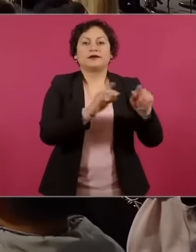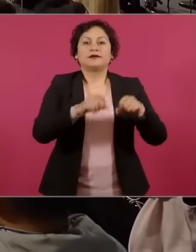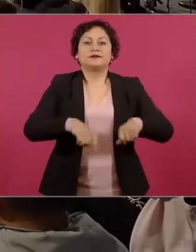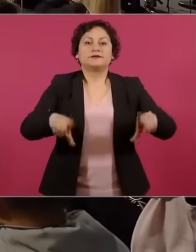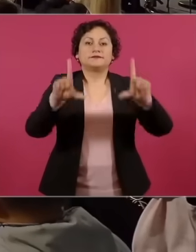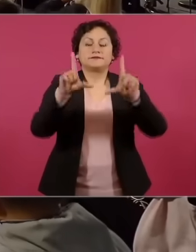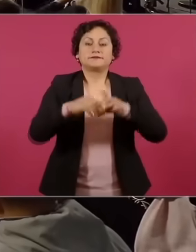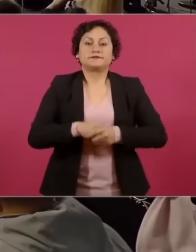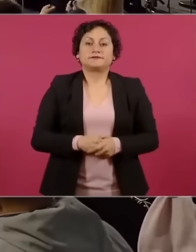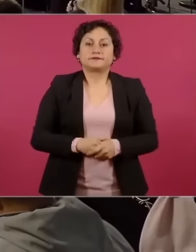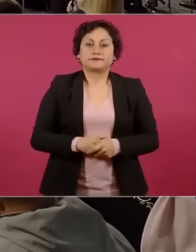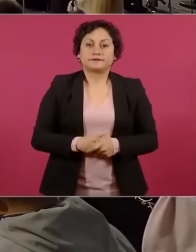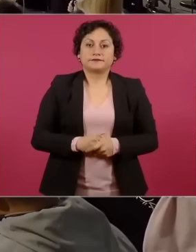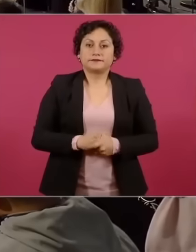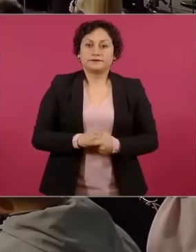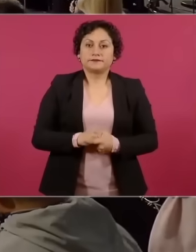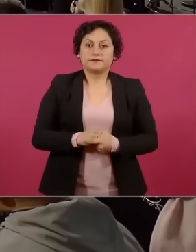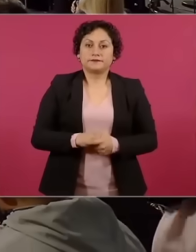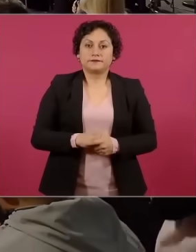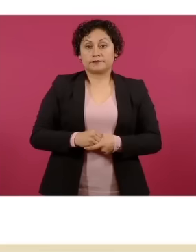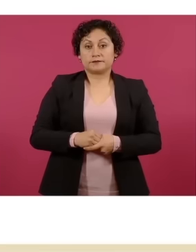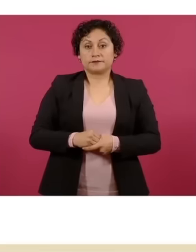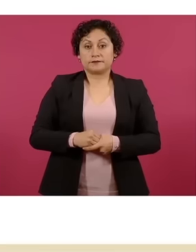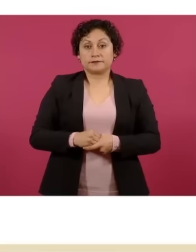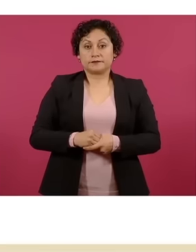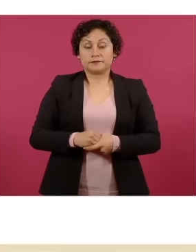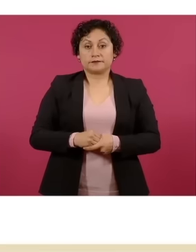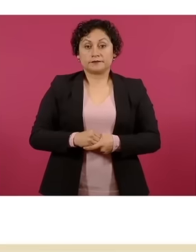A ver si tienen otra.